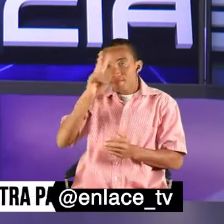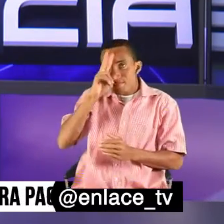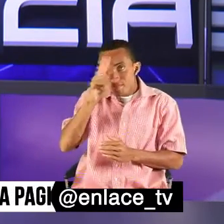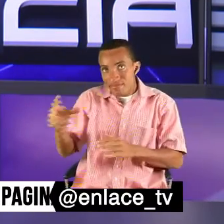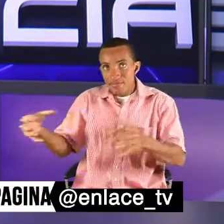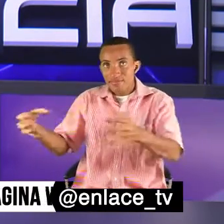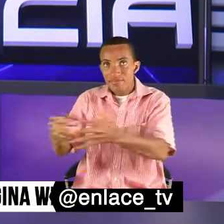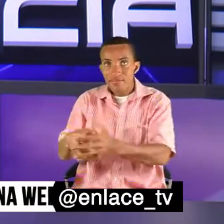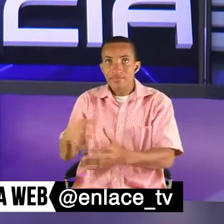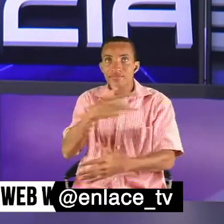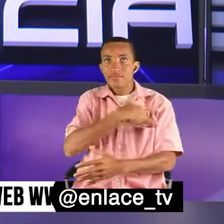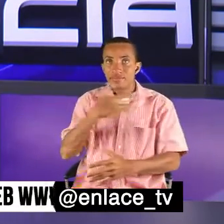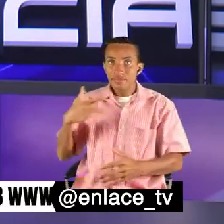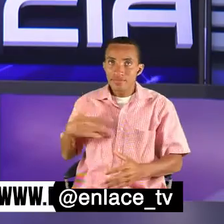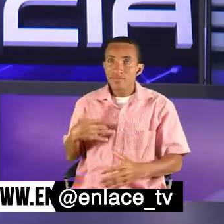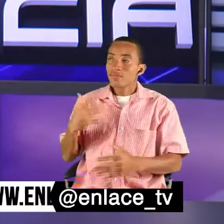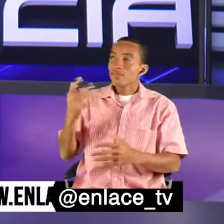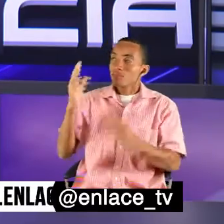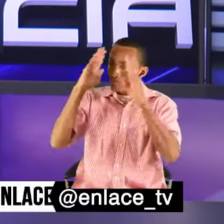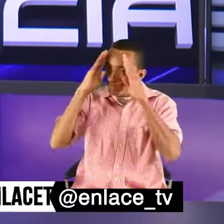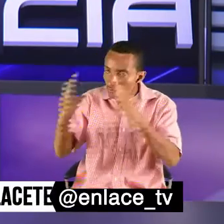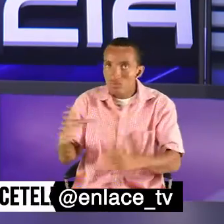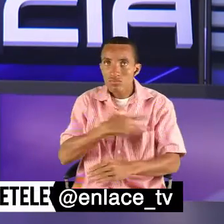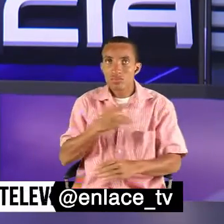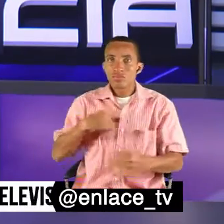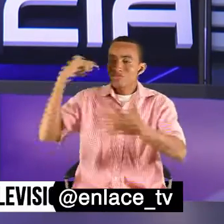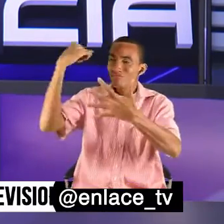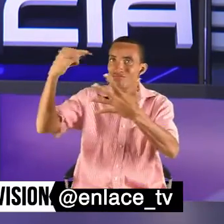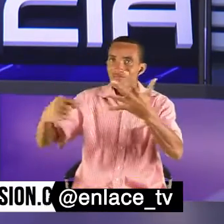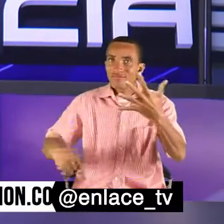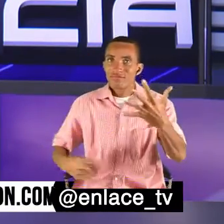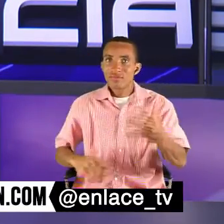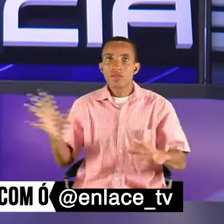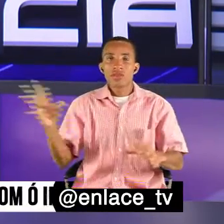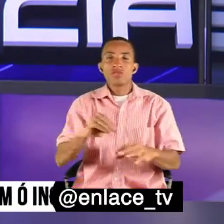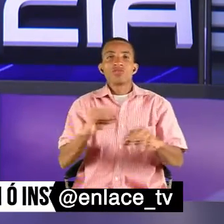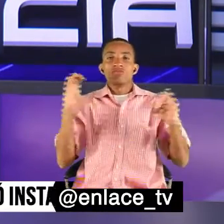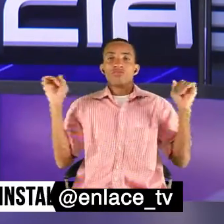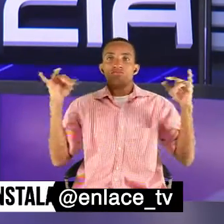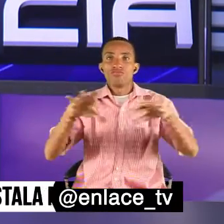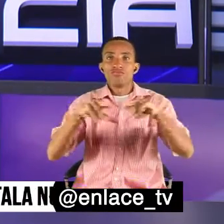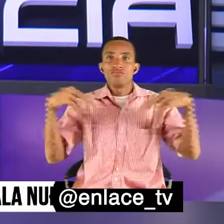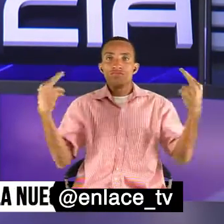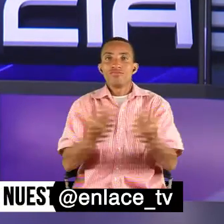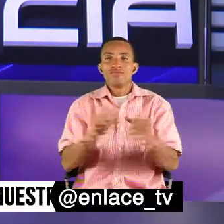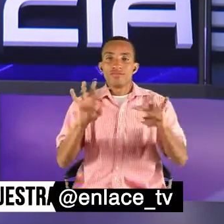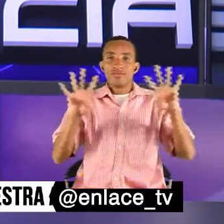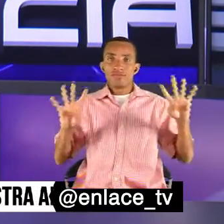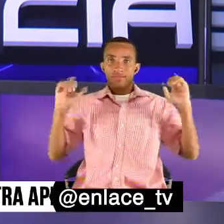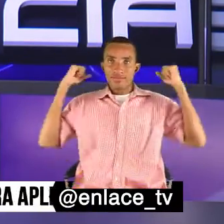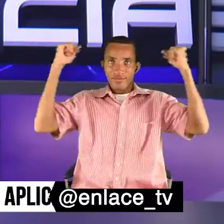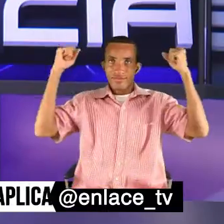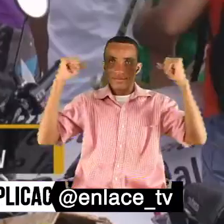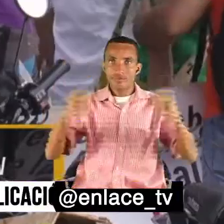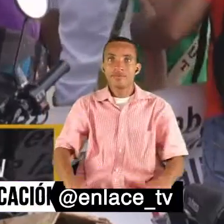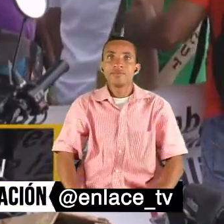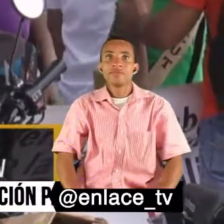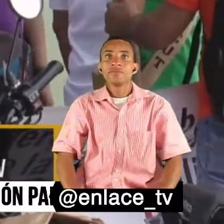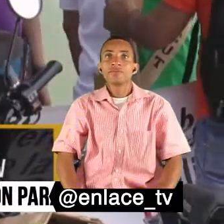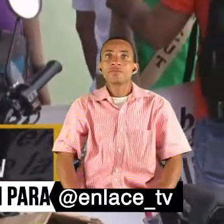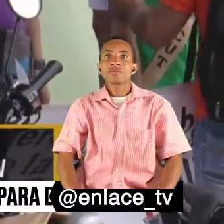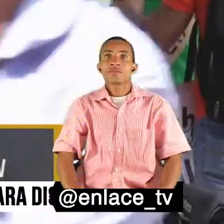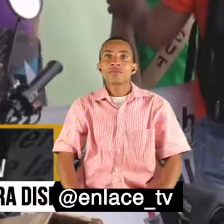pensión, atención en salud, entre otros aspectos, motivan las arengas de ese sector educativo en la ciudad. De esta forma,